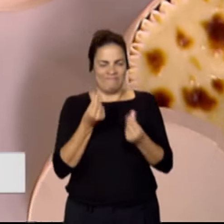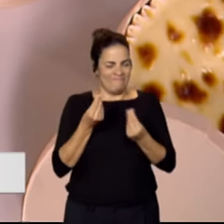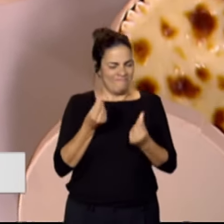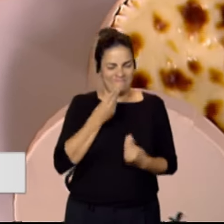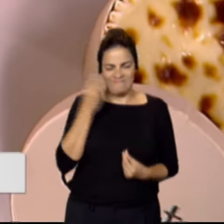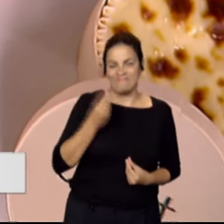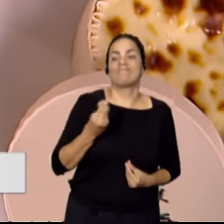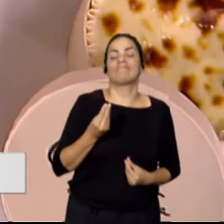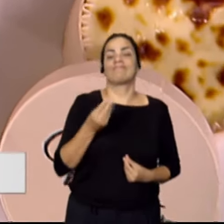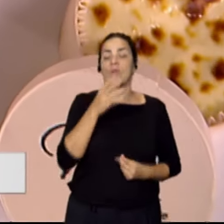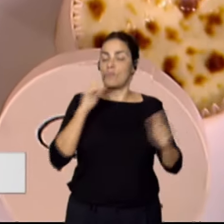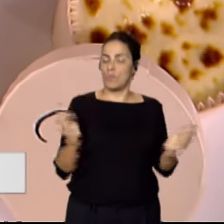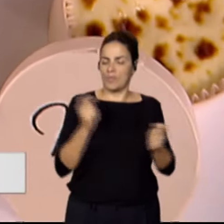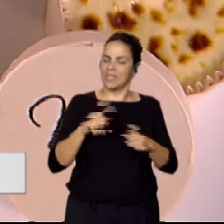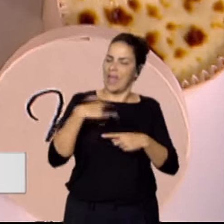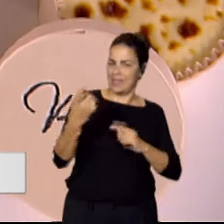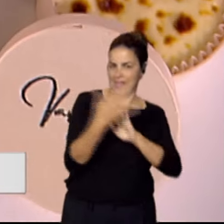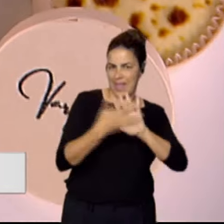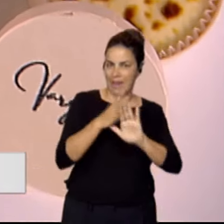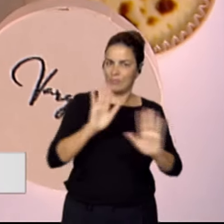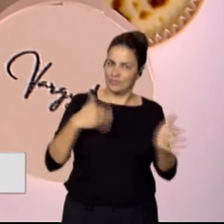después de la publicidad hasta